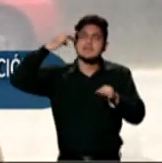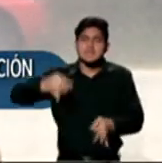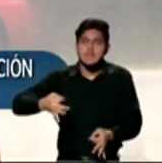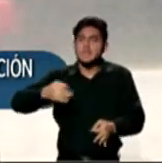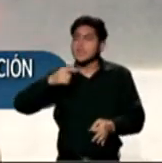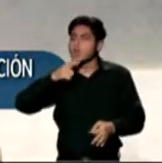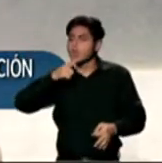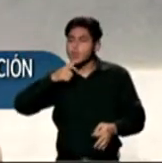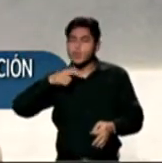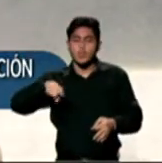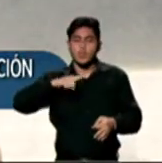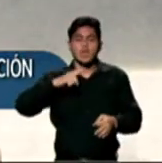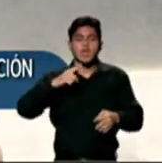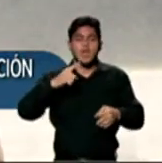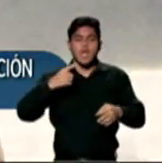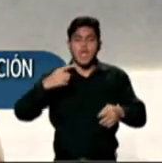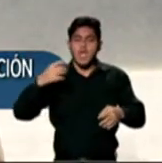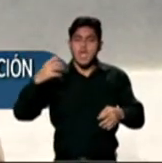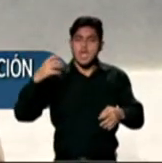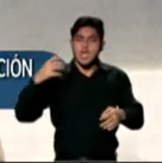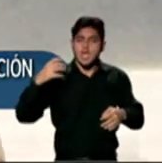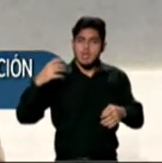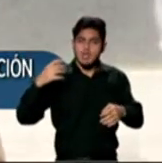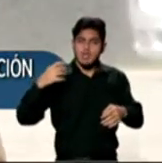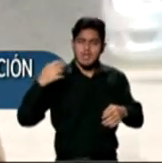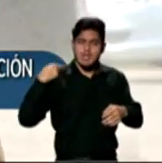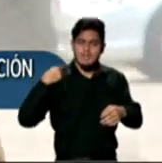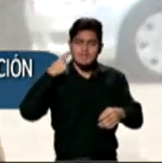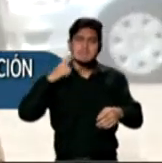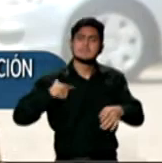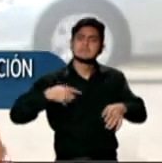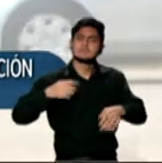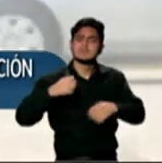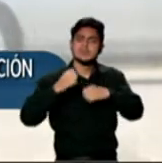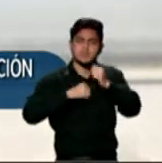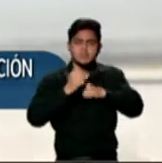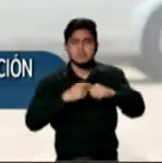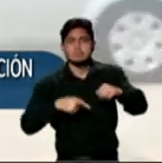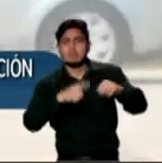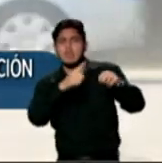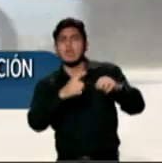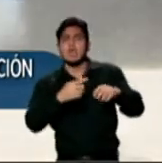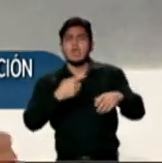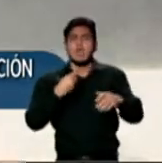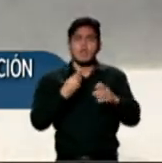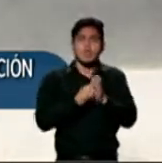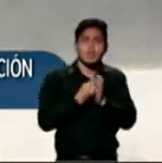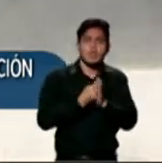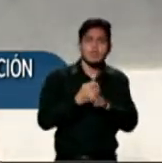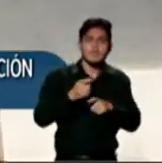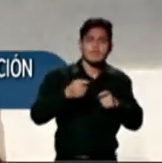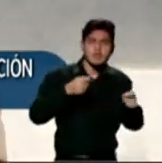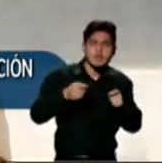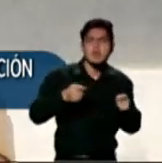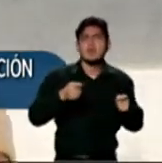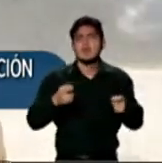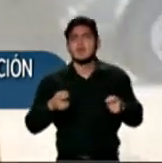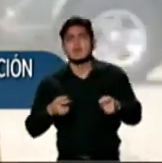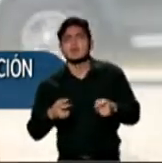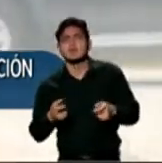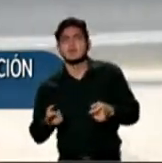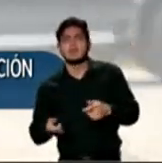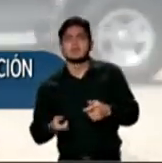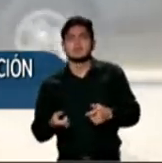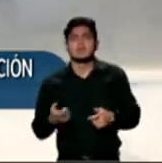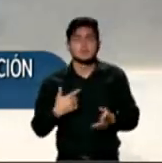al oficial de reestructuración que le han sometido una terna a la Junta de Control Fiscal, y usted había dicho que se iba a reunir con los candidatos. ¿Cómo va ese